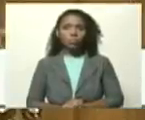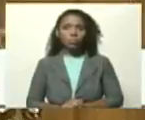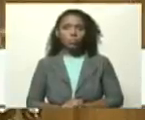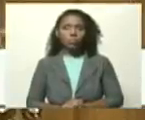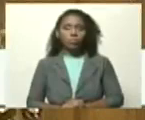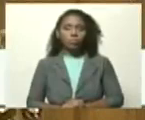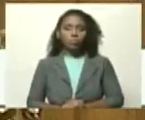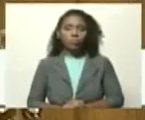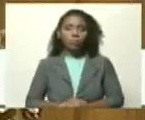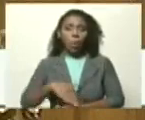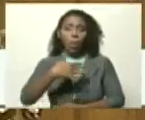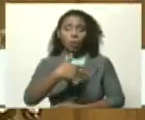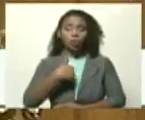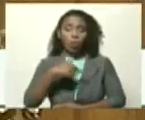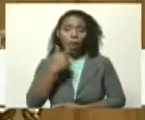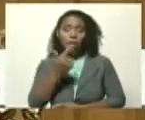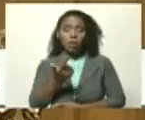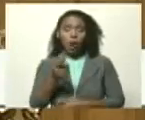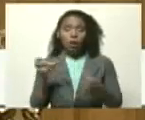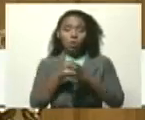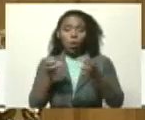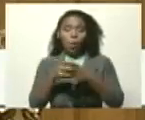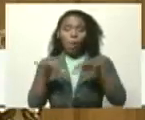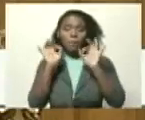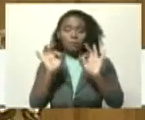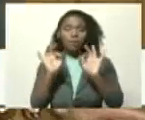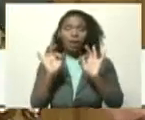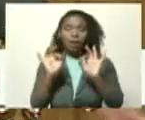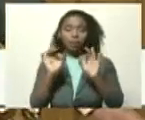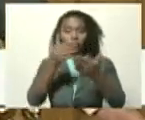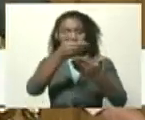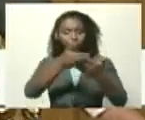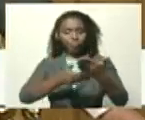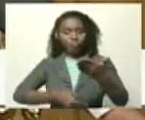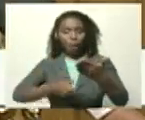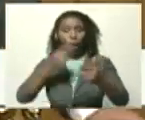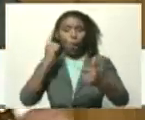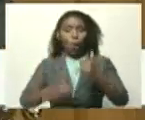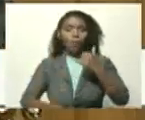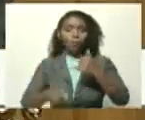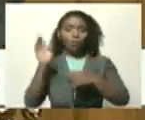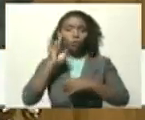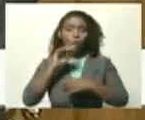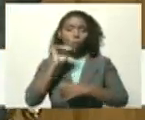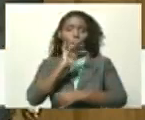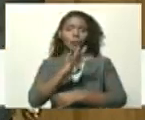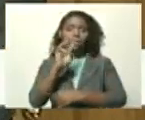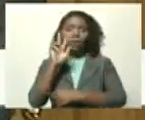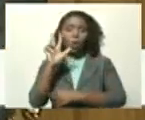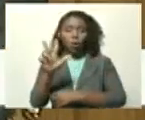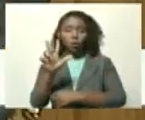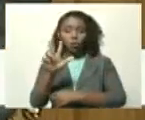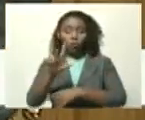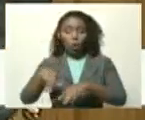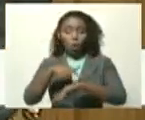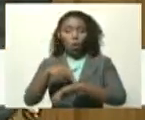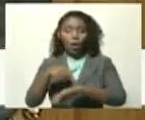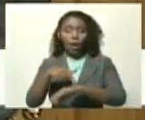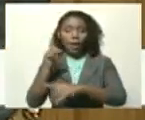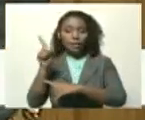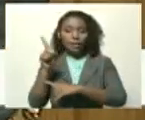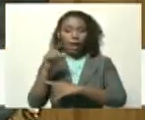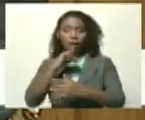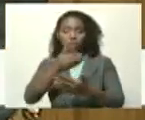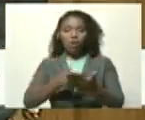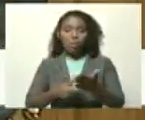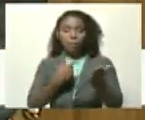Cuando le digo a la Comisión Especial que revise estos últimos crímenes de hace 48 horas, es para que ese informe le sea presentado